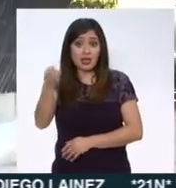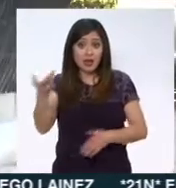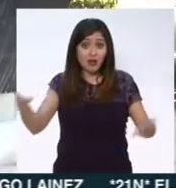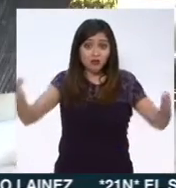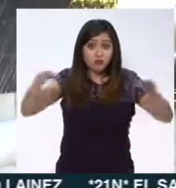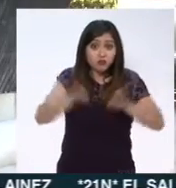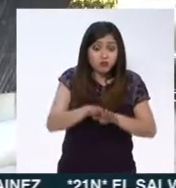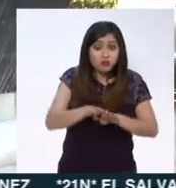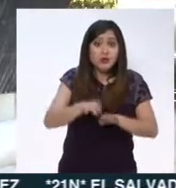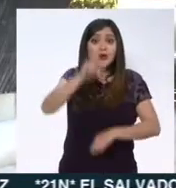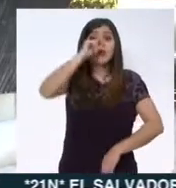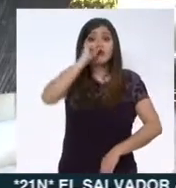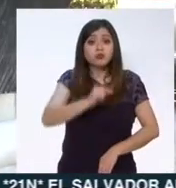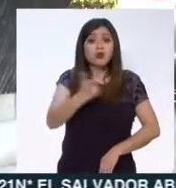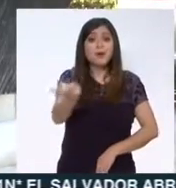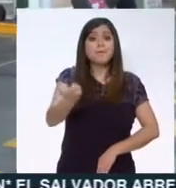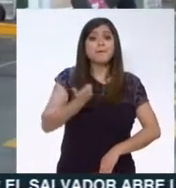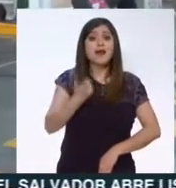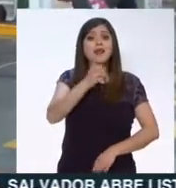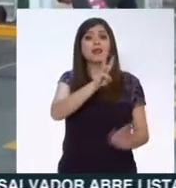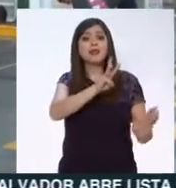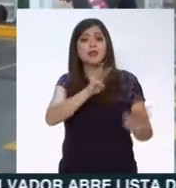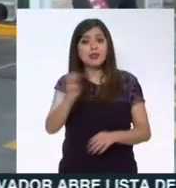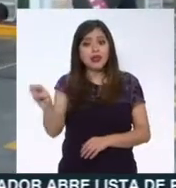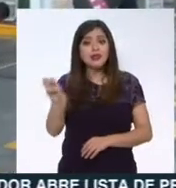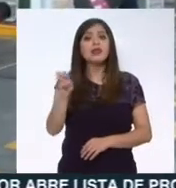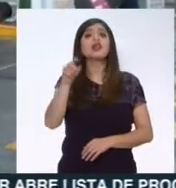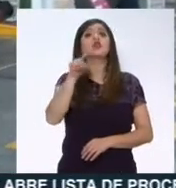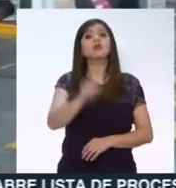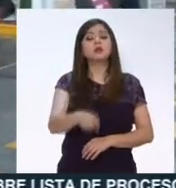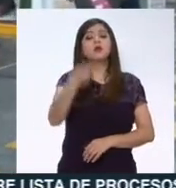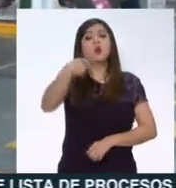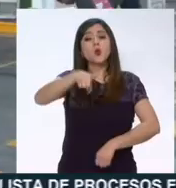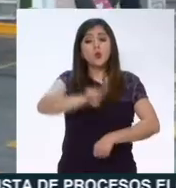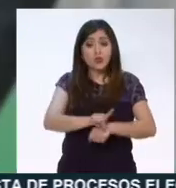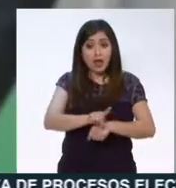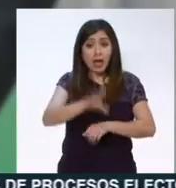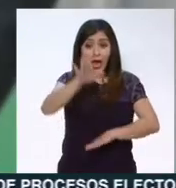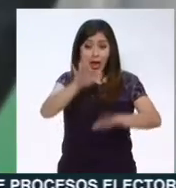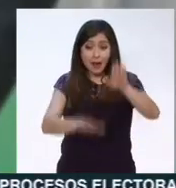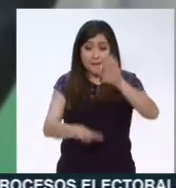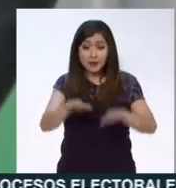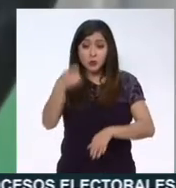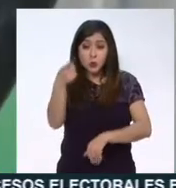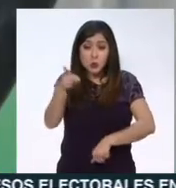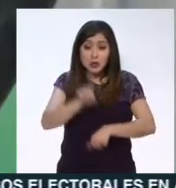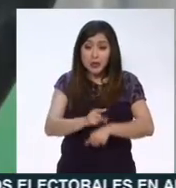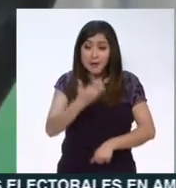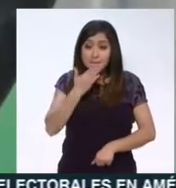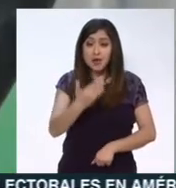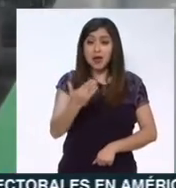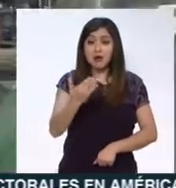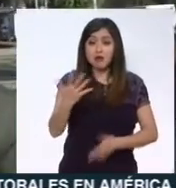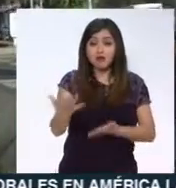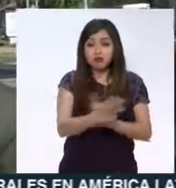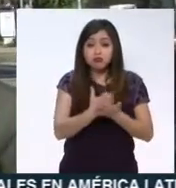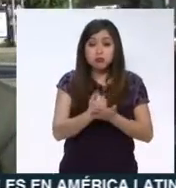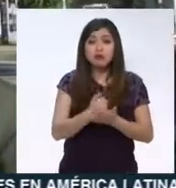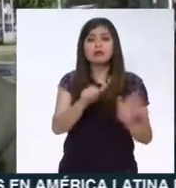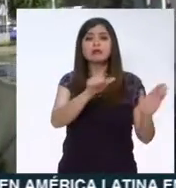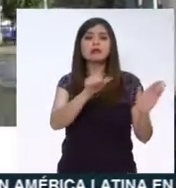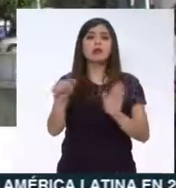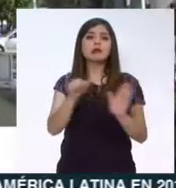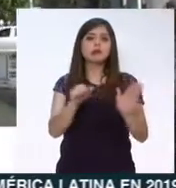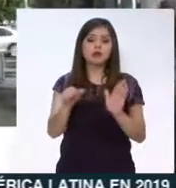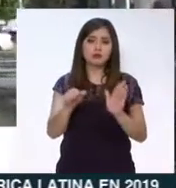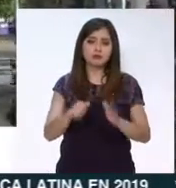ingreso de 300 pesos por día. O dicen que si es un día bueno, hasta 600 pesos. No, esperar